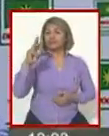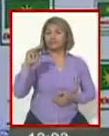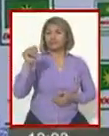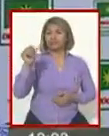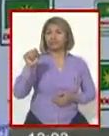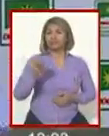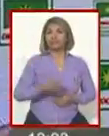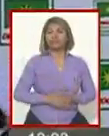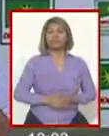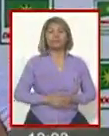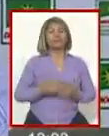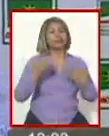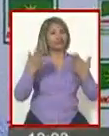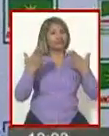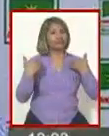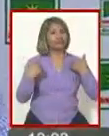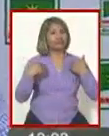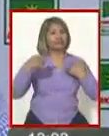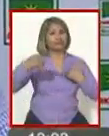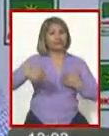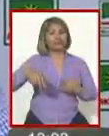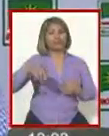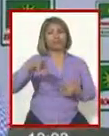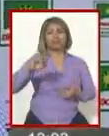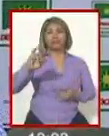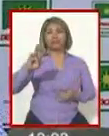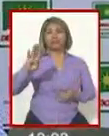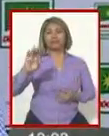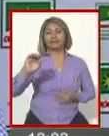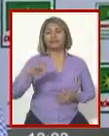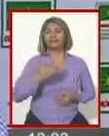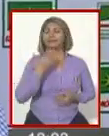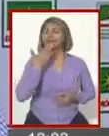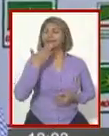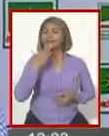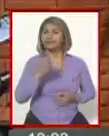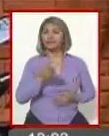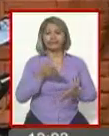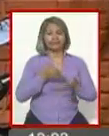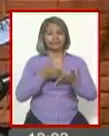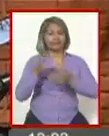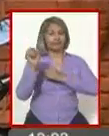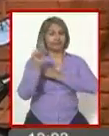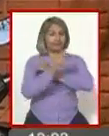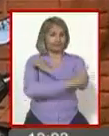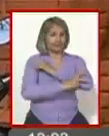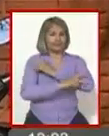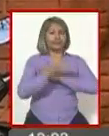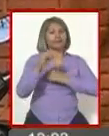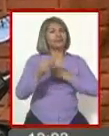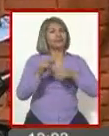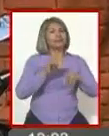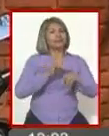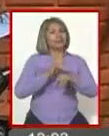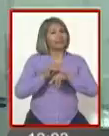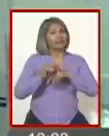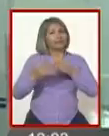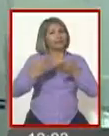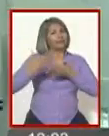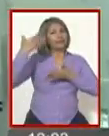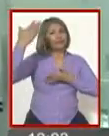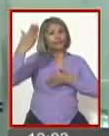MAS, con los antecedentes de Kiborax, en realidad ha sentado un mal precedente para el país y puede causarnos que en el